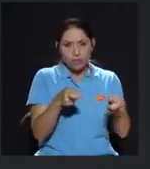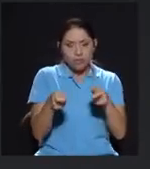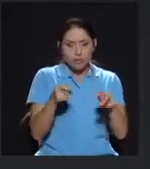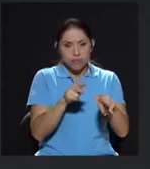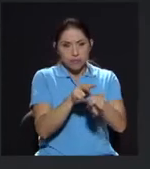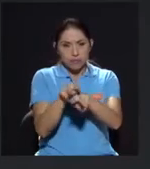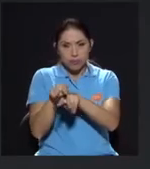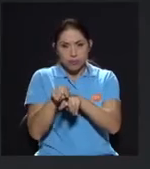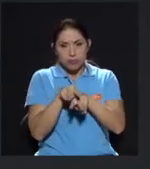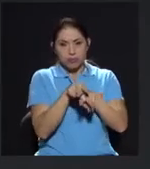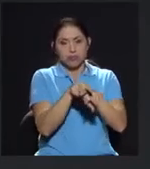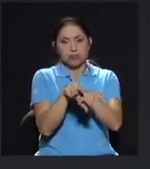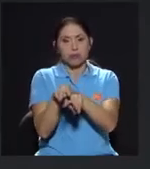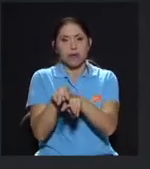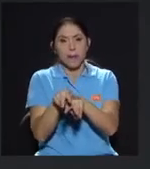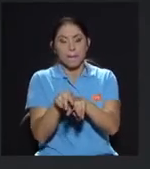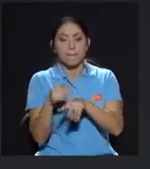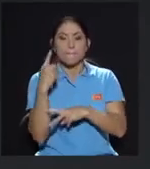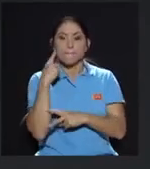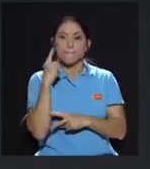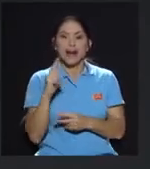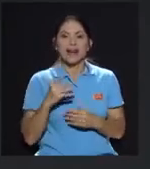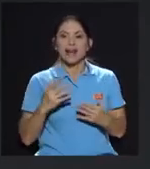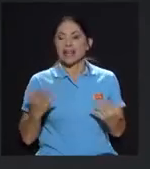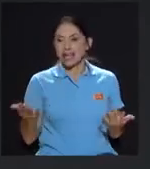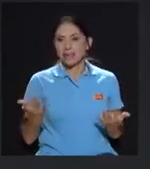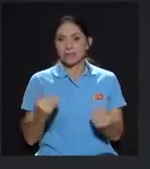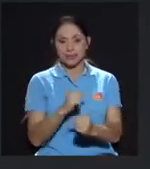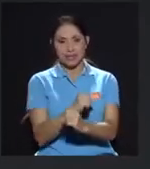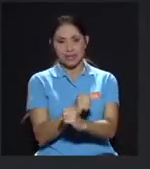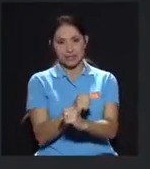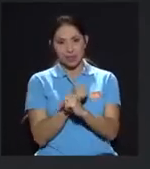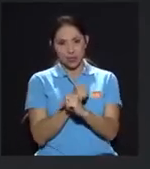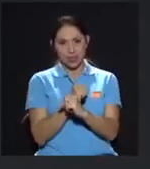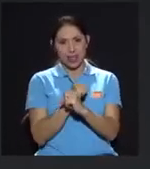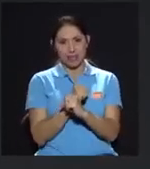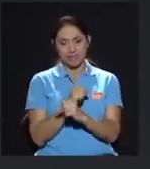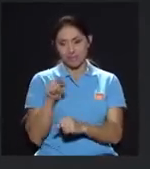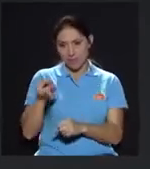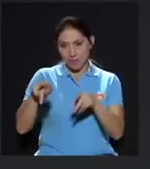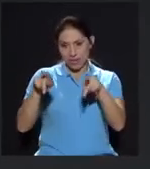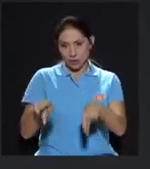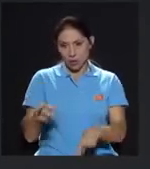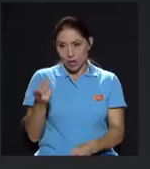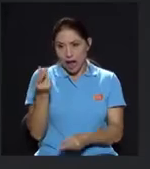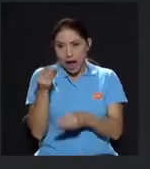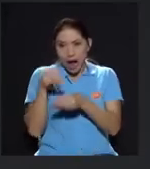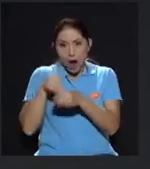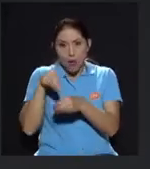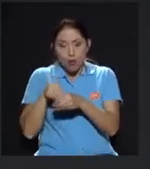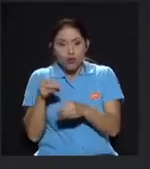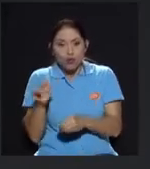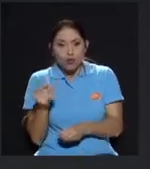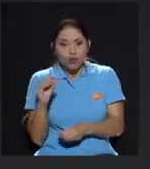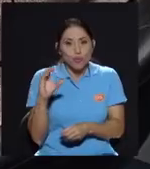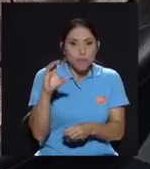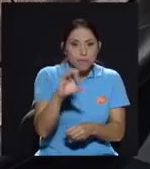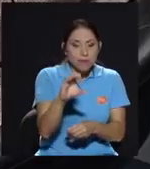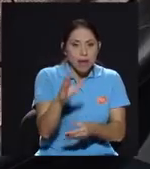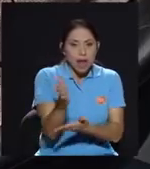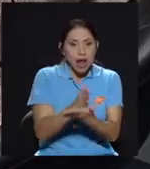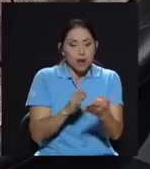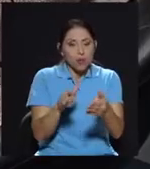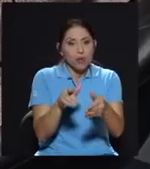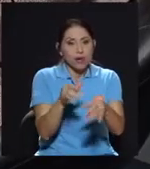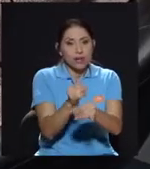lograr que haya una certeza del inversionista cuando ponen sus ahorros o sus dineros en